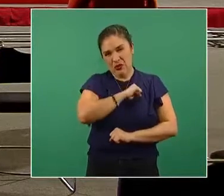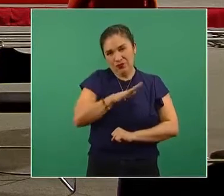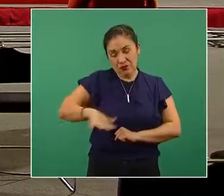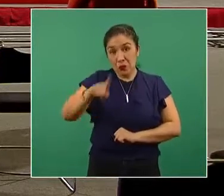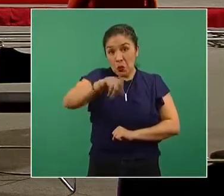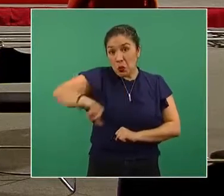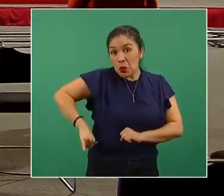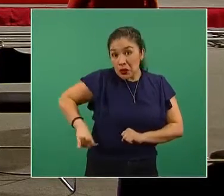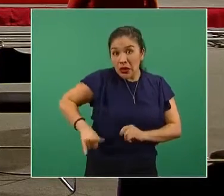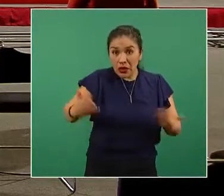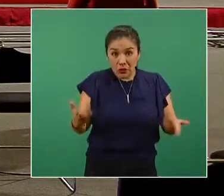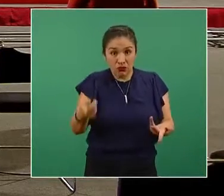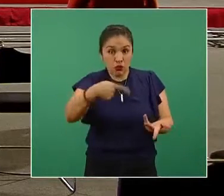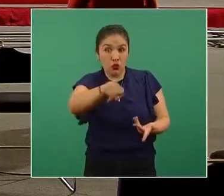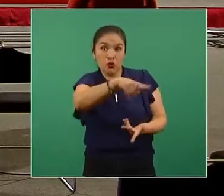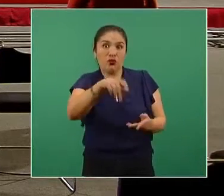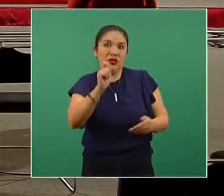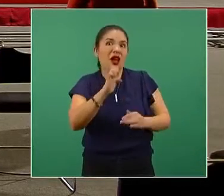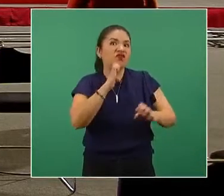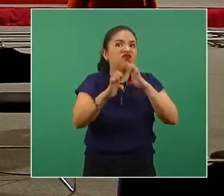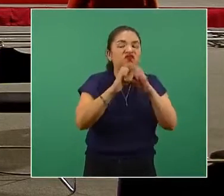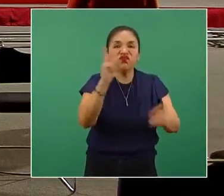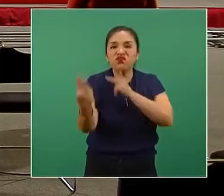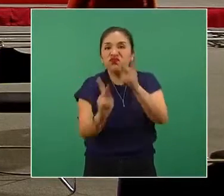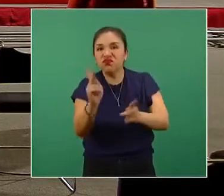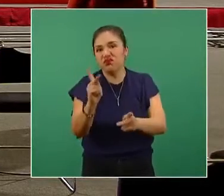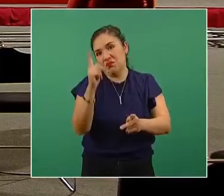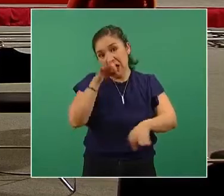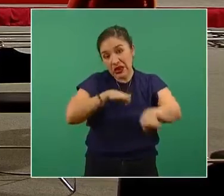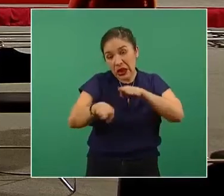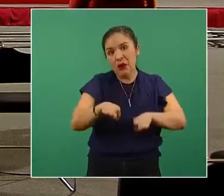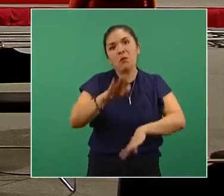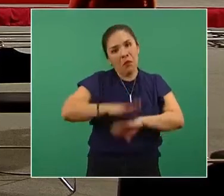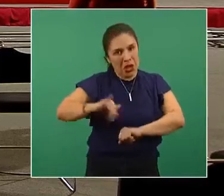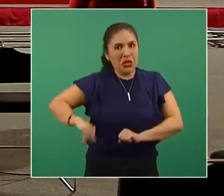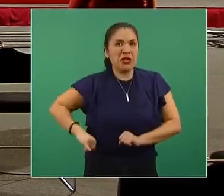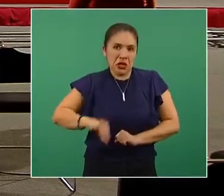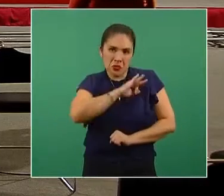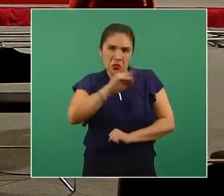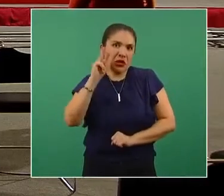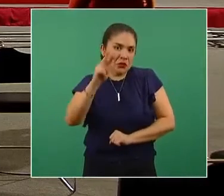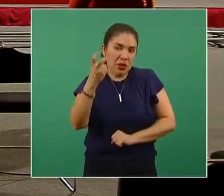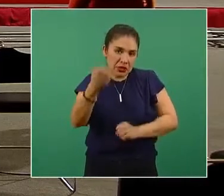tenga interés, desde luego ustedes como comunicadoras y comunicadores les interesará mucho